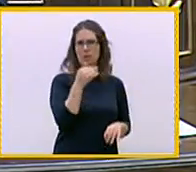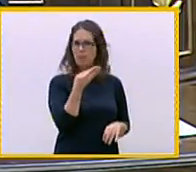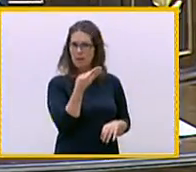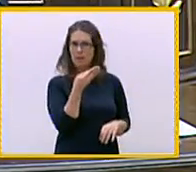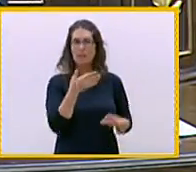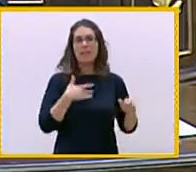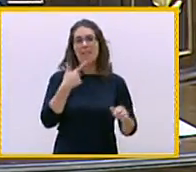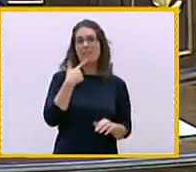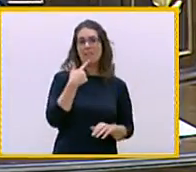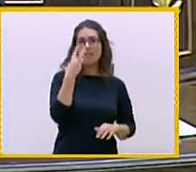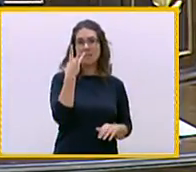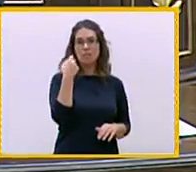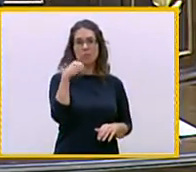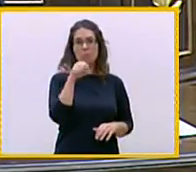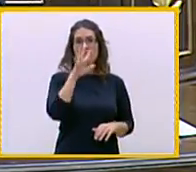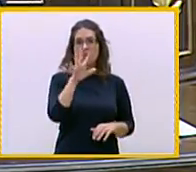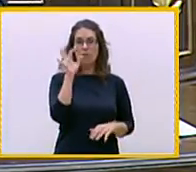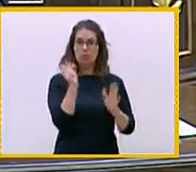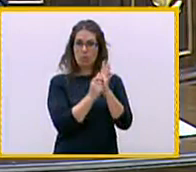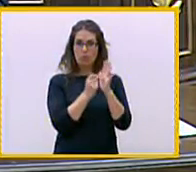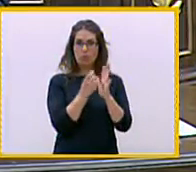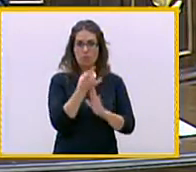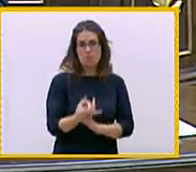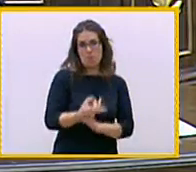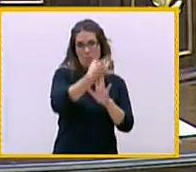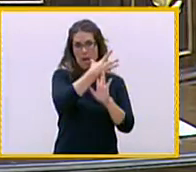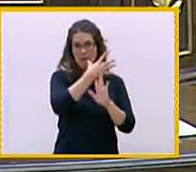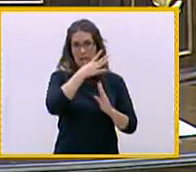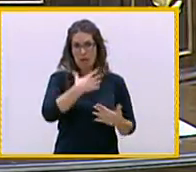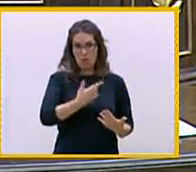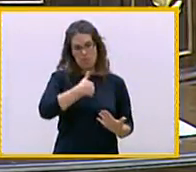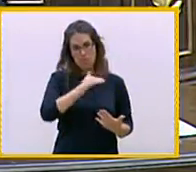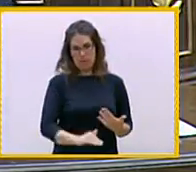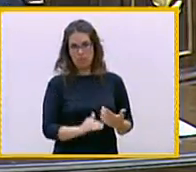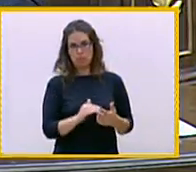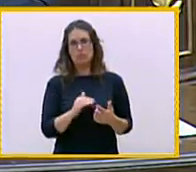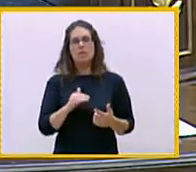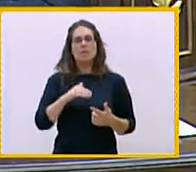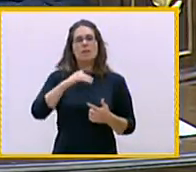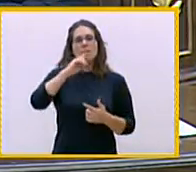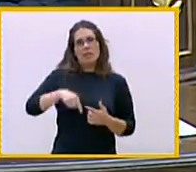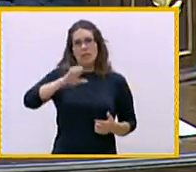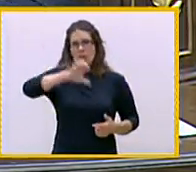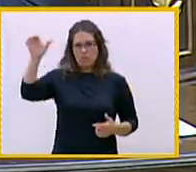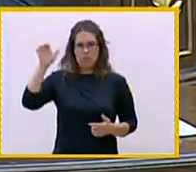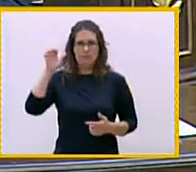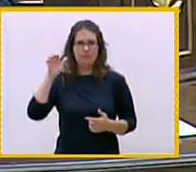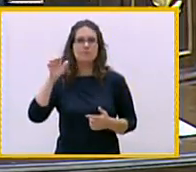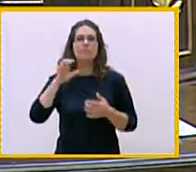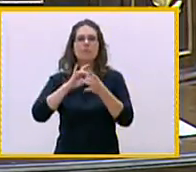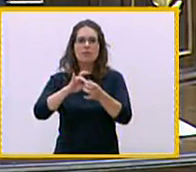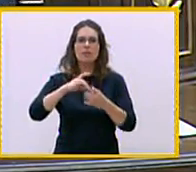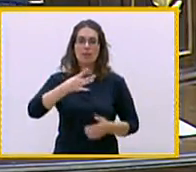3,5 puntos más que ahora y 3 puntos más que la zona euro. Y el endeudamiento privado llega a alcanzar